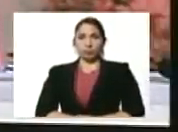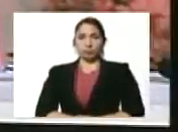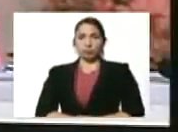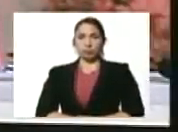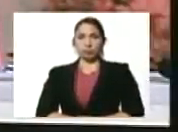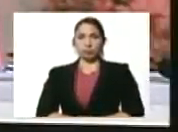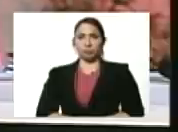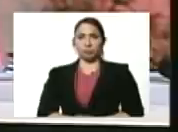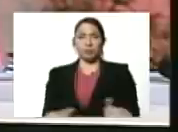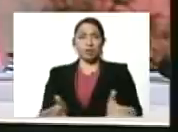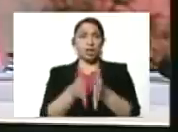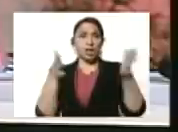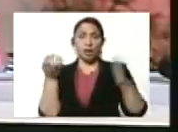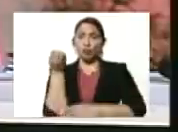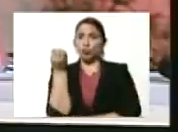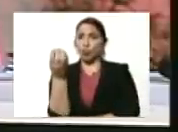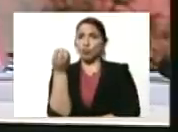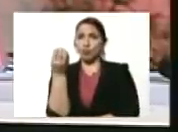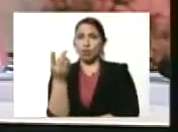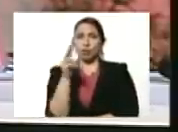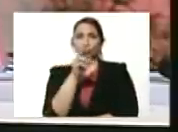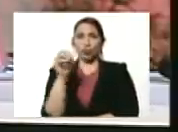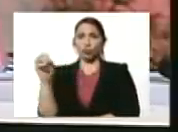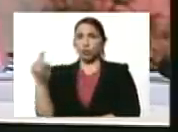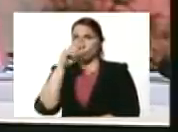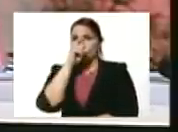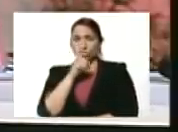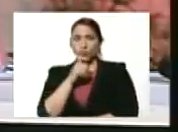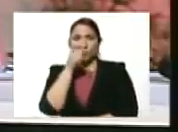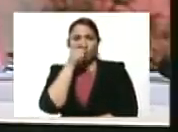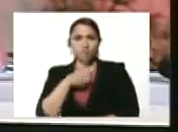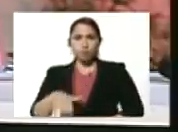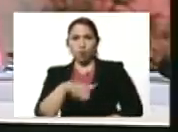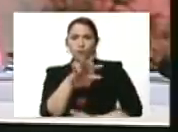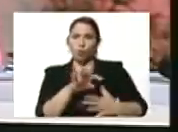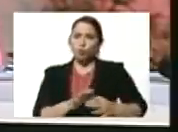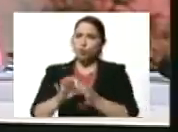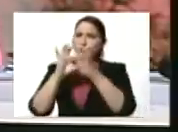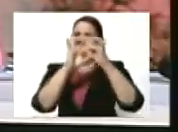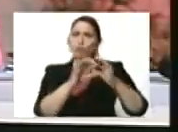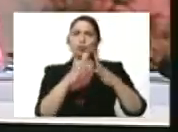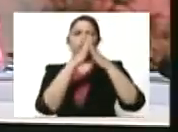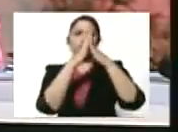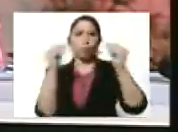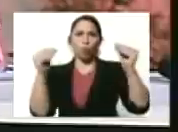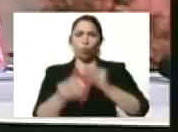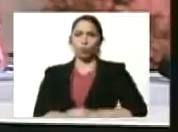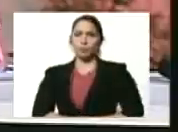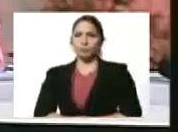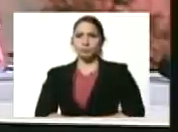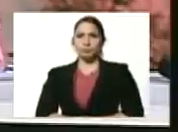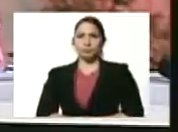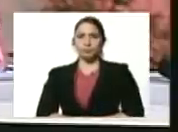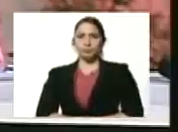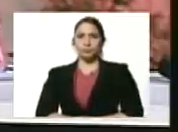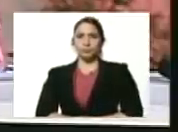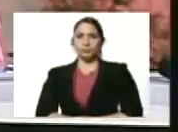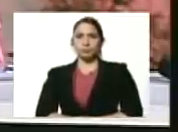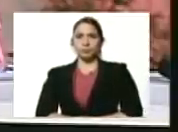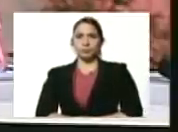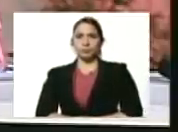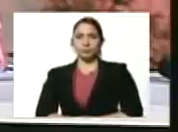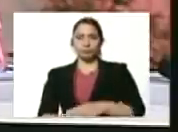El gran Congreso Bicentenario de los Pueblos, la unión de todos y todas por